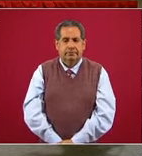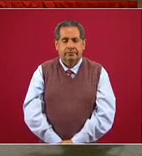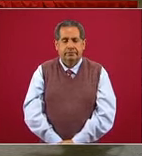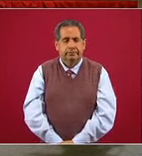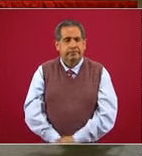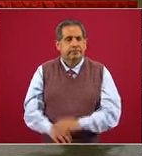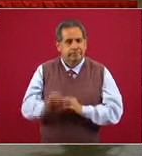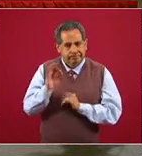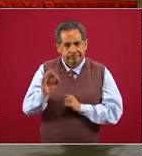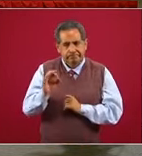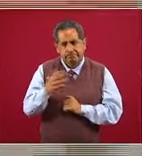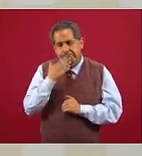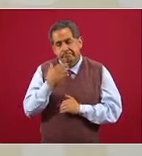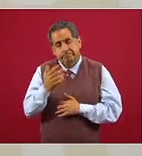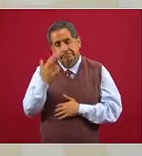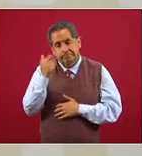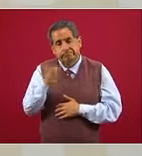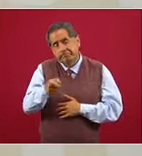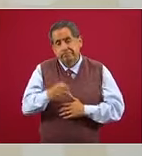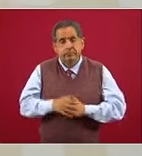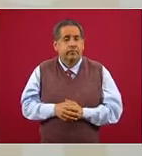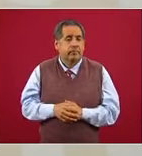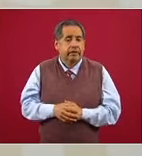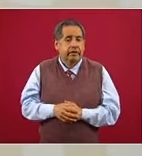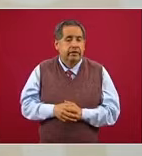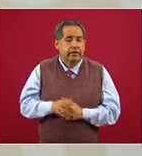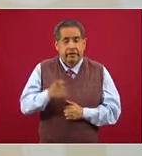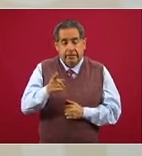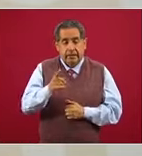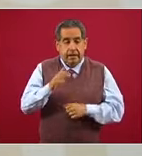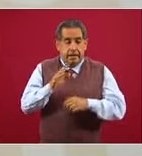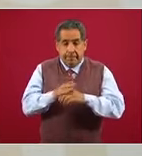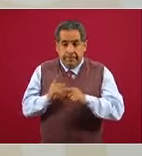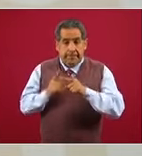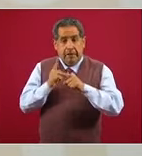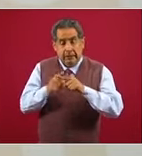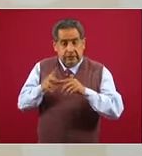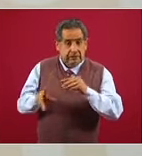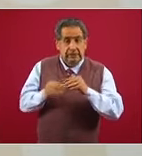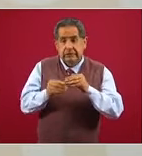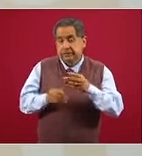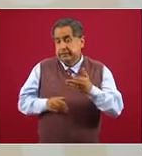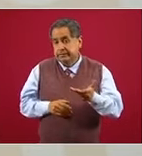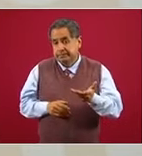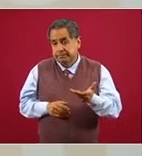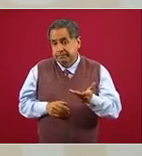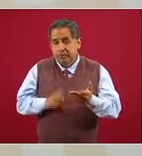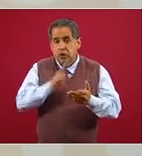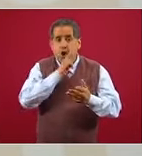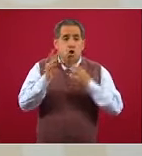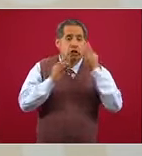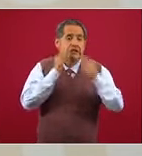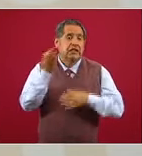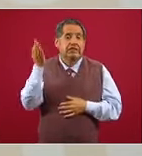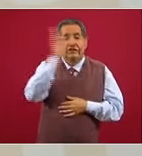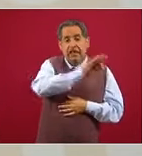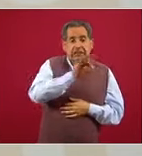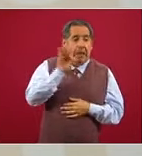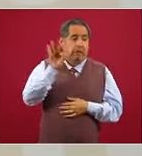Es correcto, es correcto. Y si a eso, sobre todo, le aunamos noticias falsas,